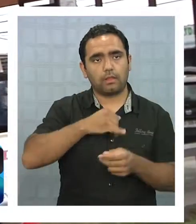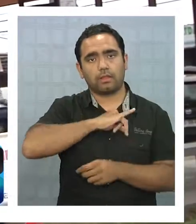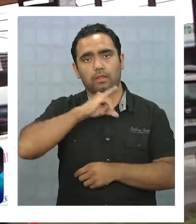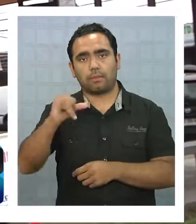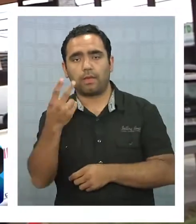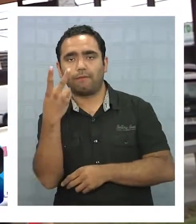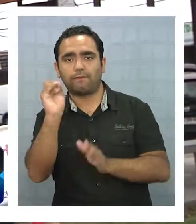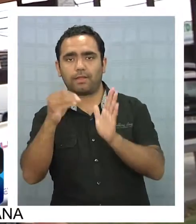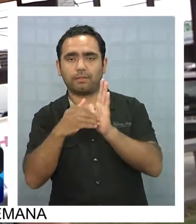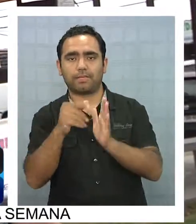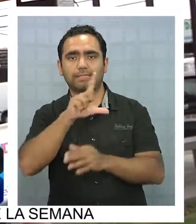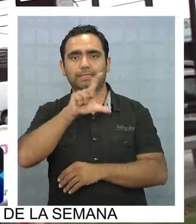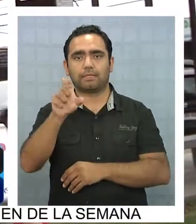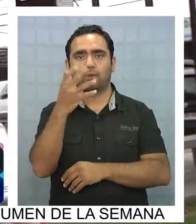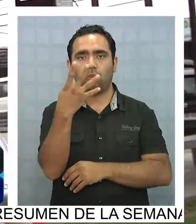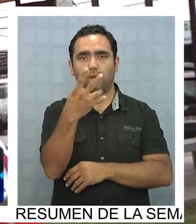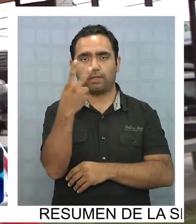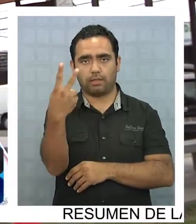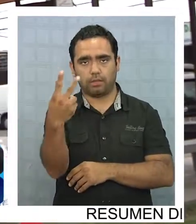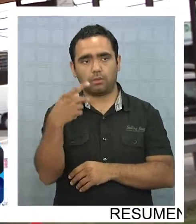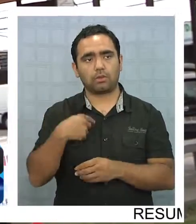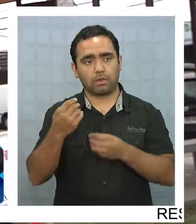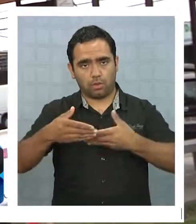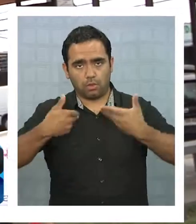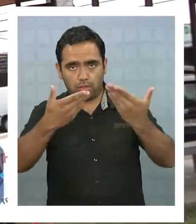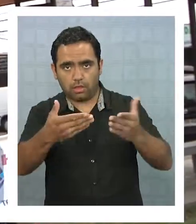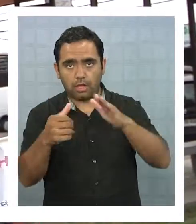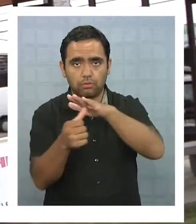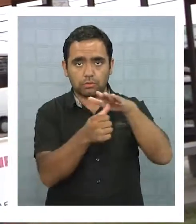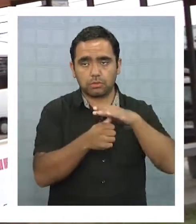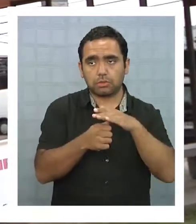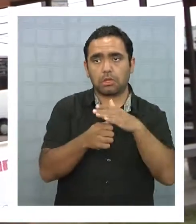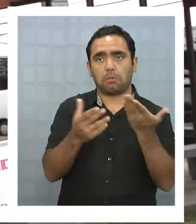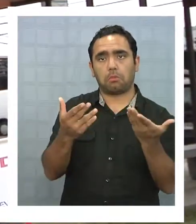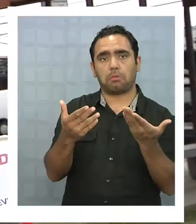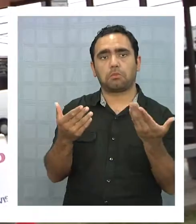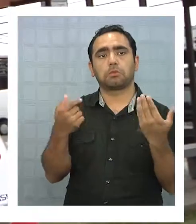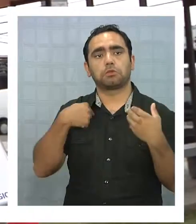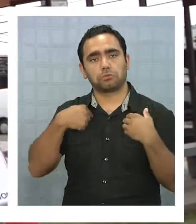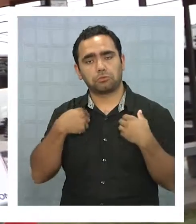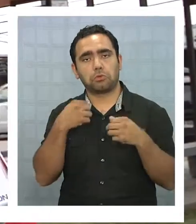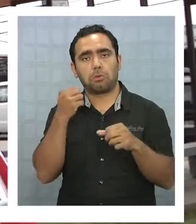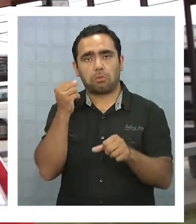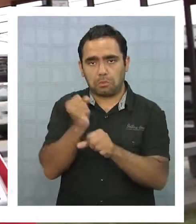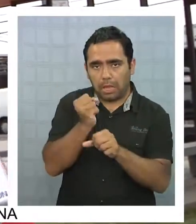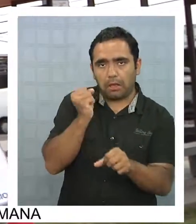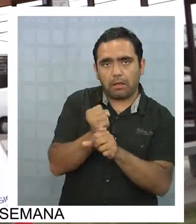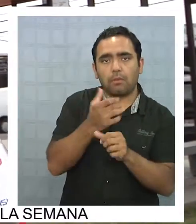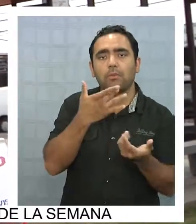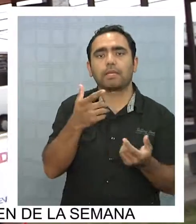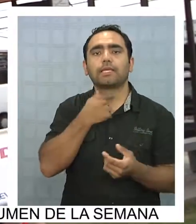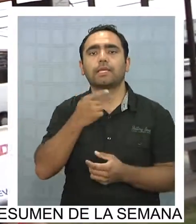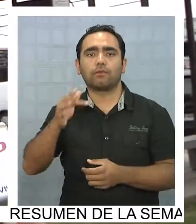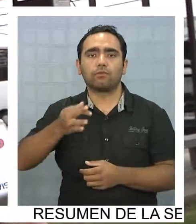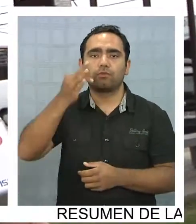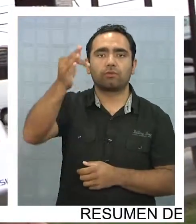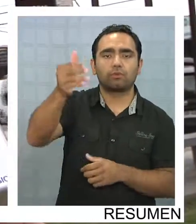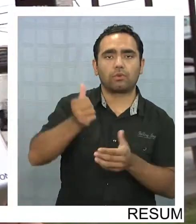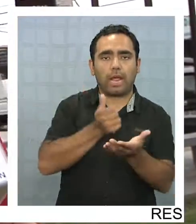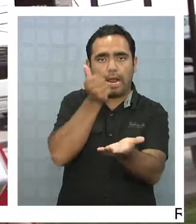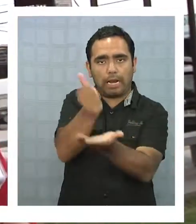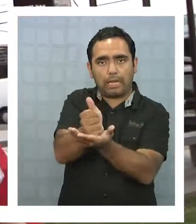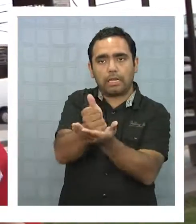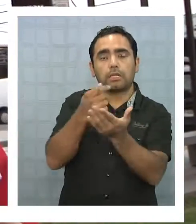la ley 20.742 que nos entrega más facultades a los concejales y lo cierto es que yo estoy trabajando para ser alcalde de mi comuna y evidentemente yo tengo que realizar los nexos que